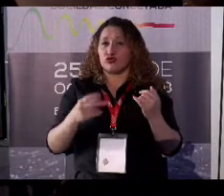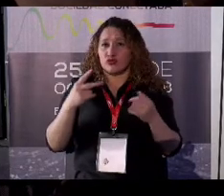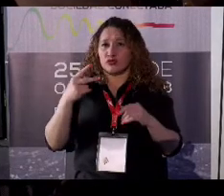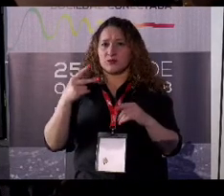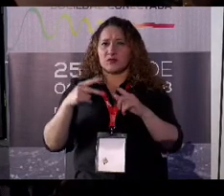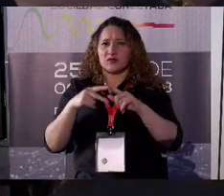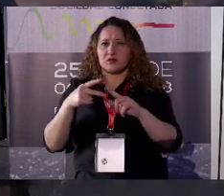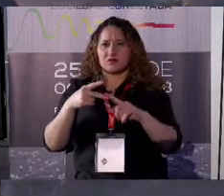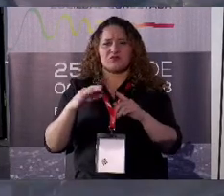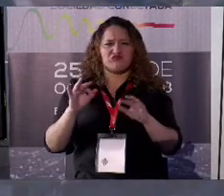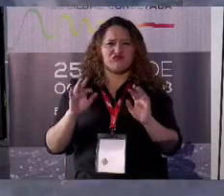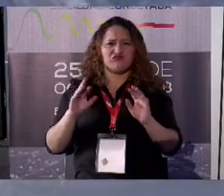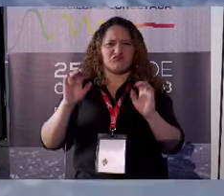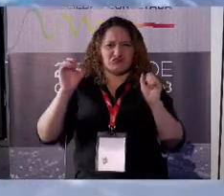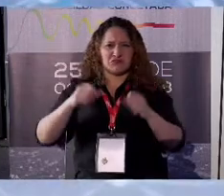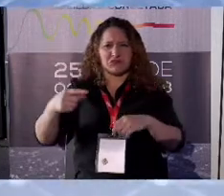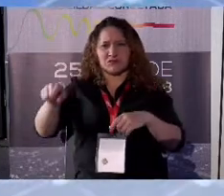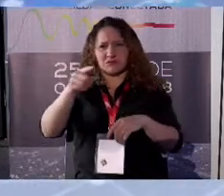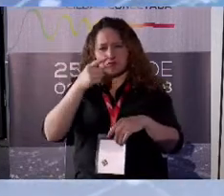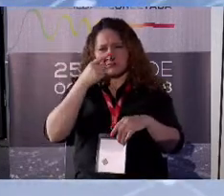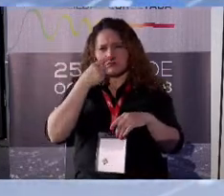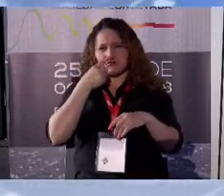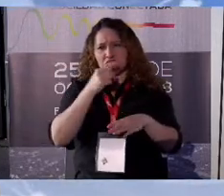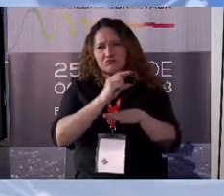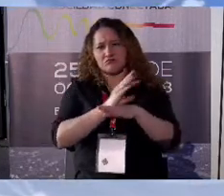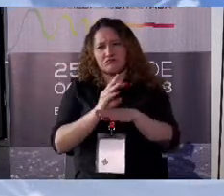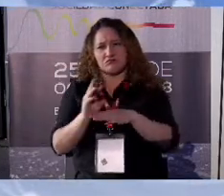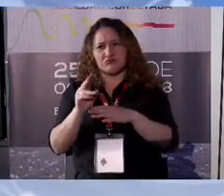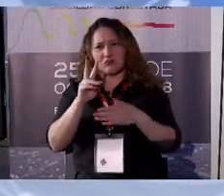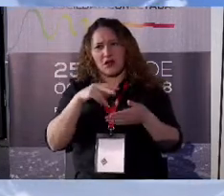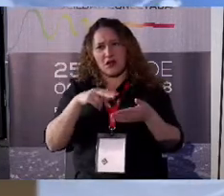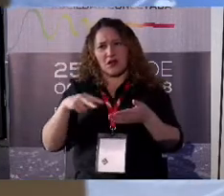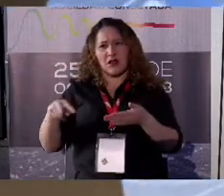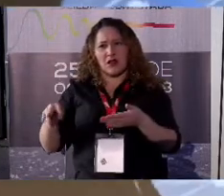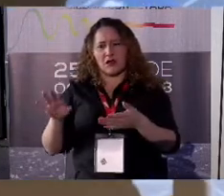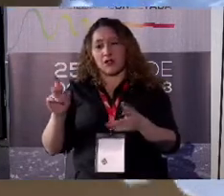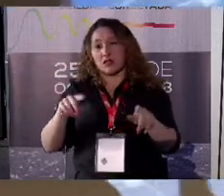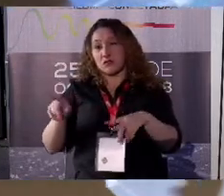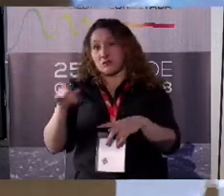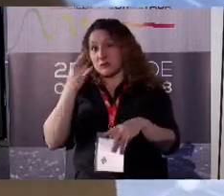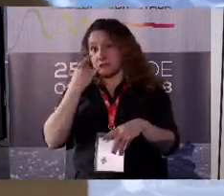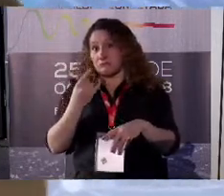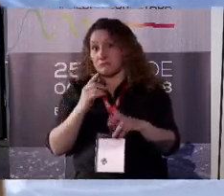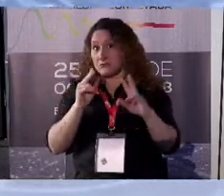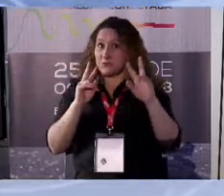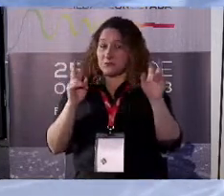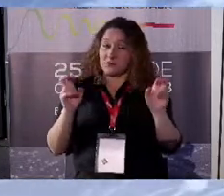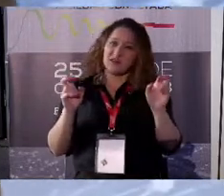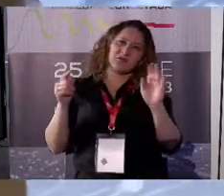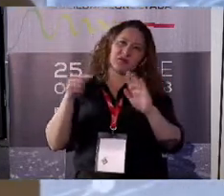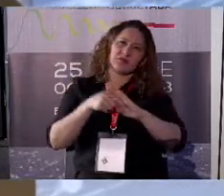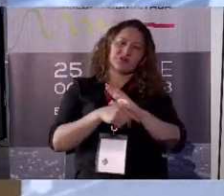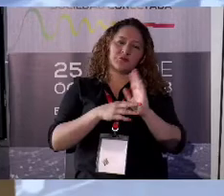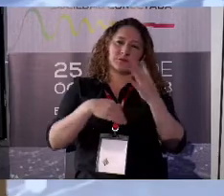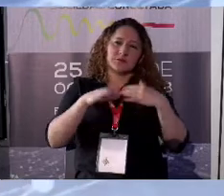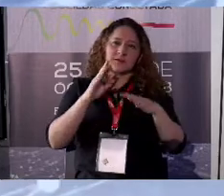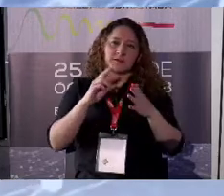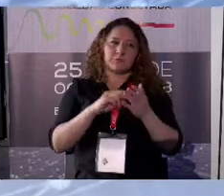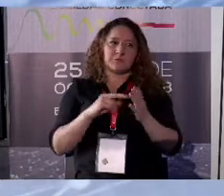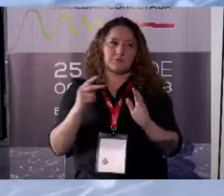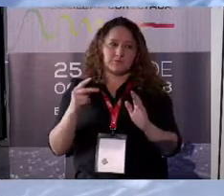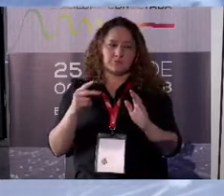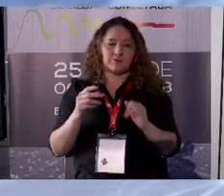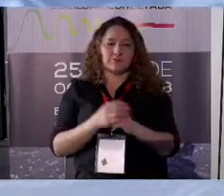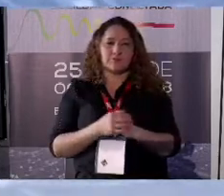de referencias que pueden ustedes leer. Los invito a quienes estén interesados en irse más en lo técnico. Muy